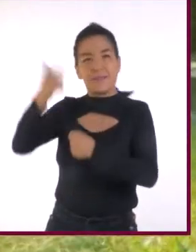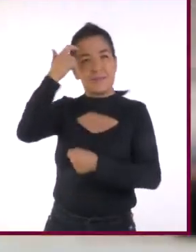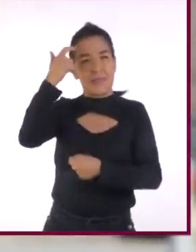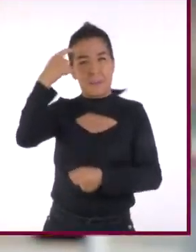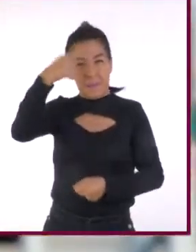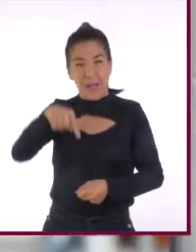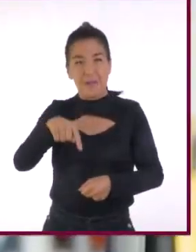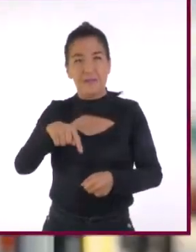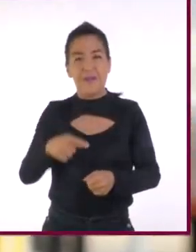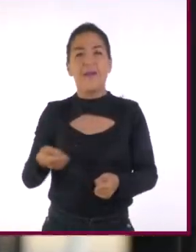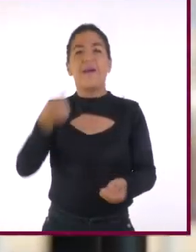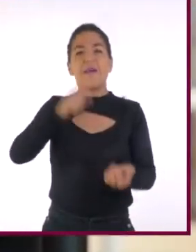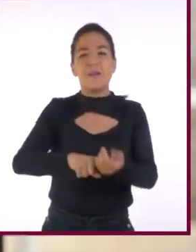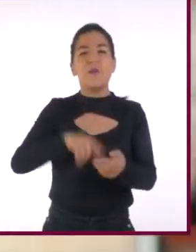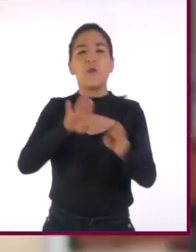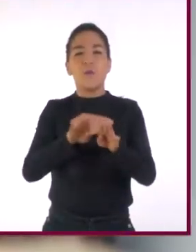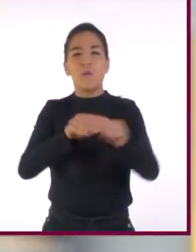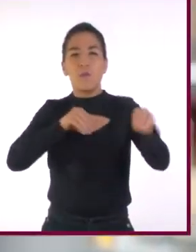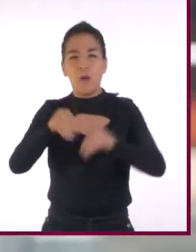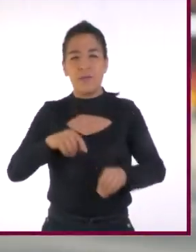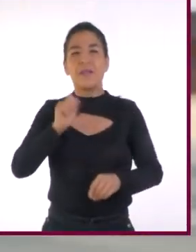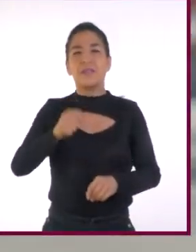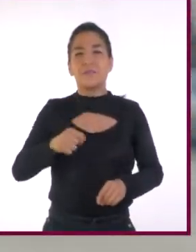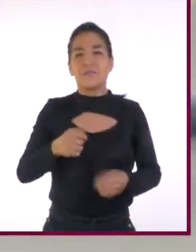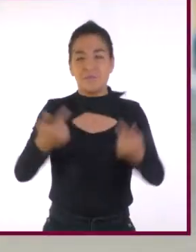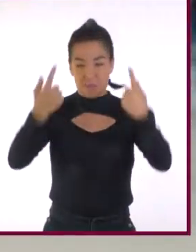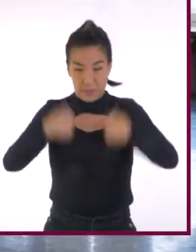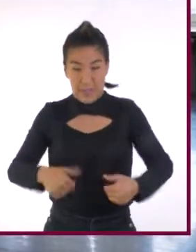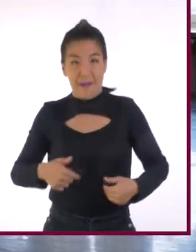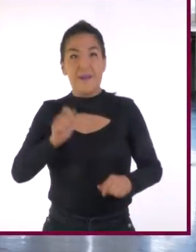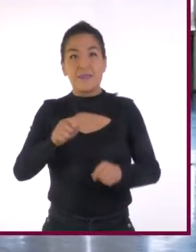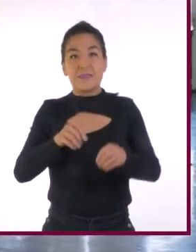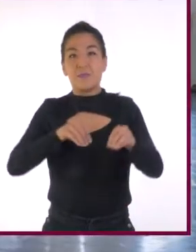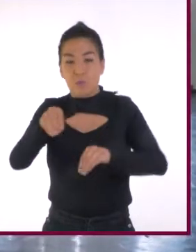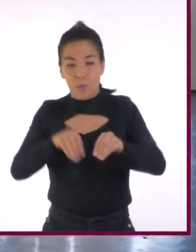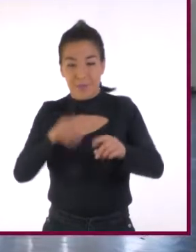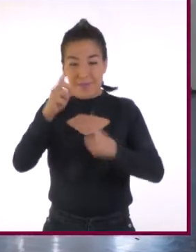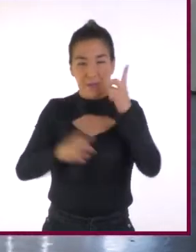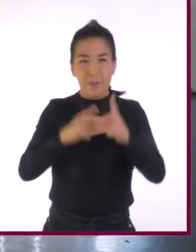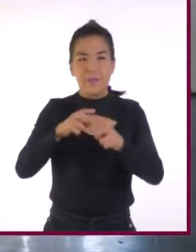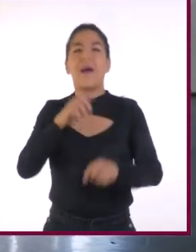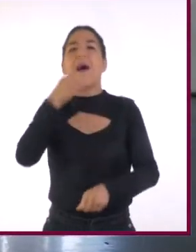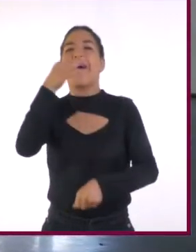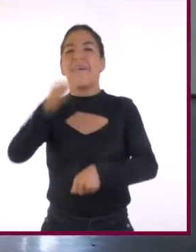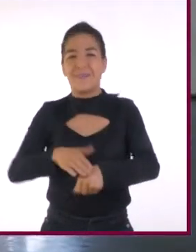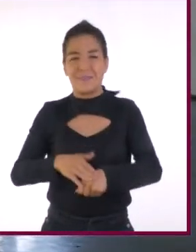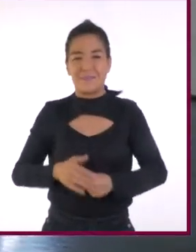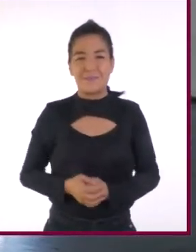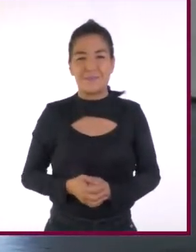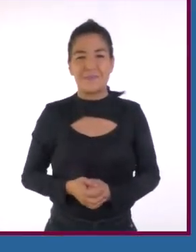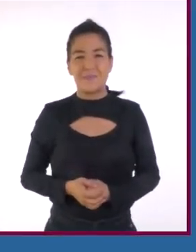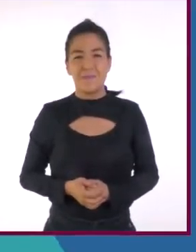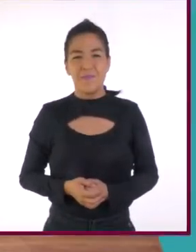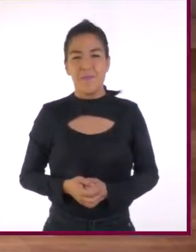cerebro para que sea mejor en calcular el centro de masa del cuerpo cuando se encuentra en medio de una rutina